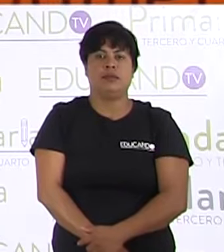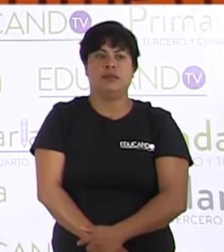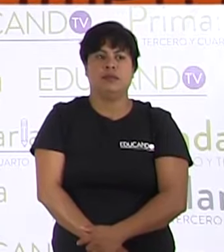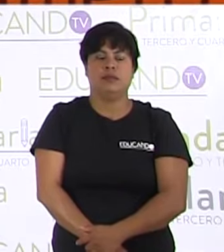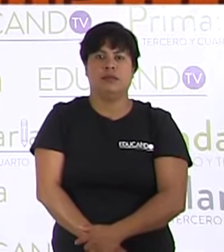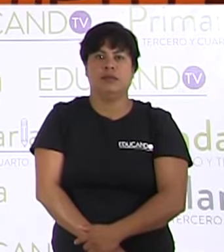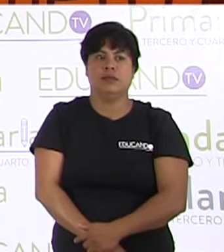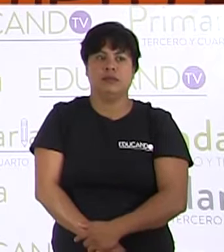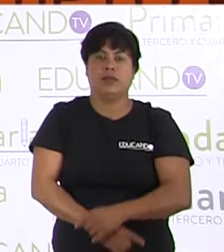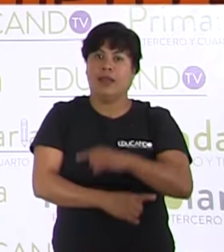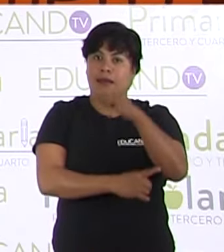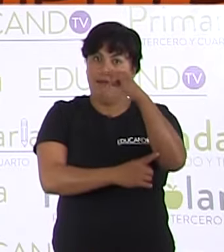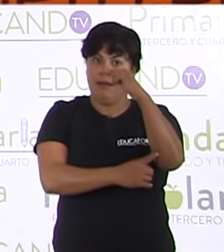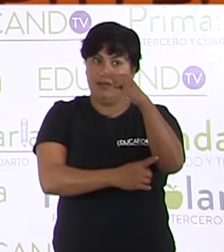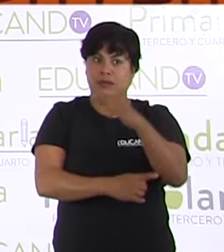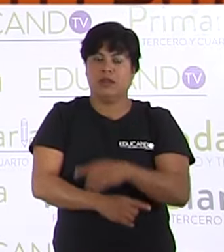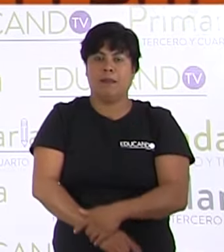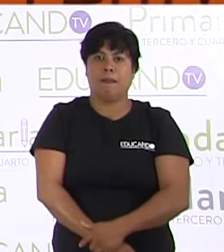en la